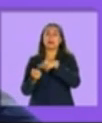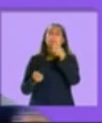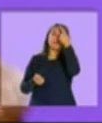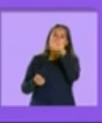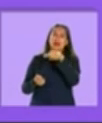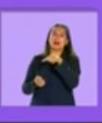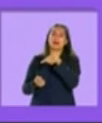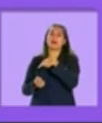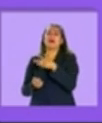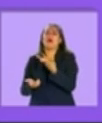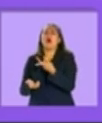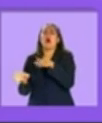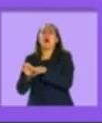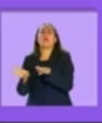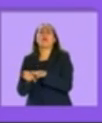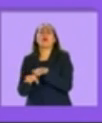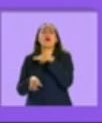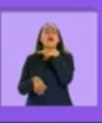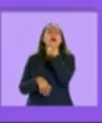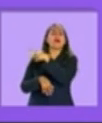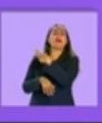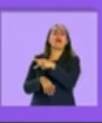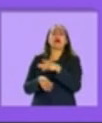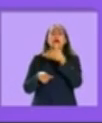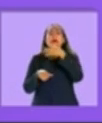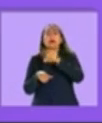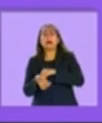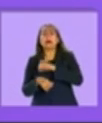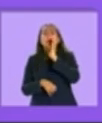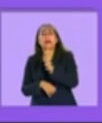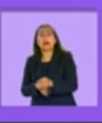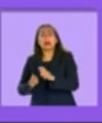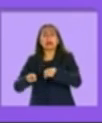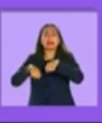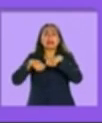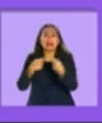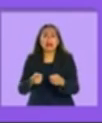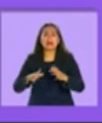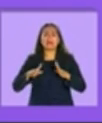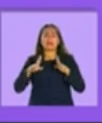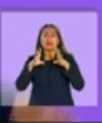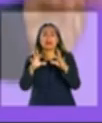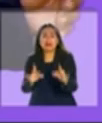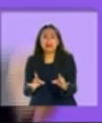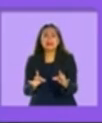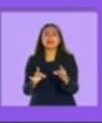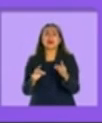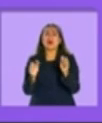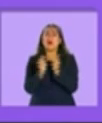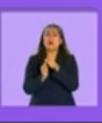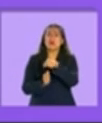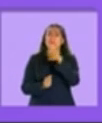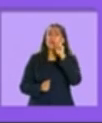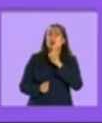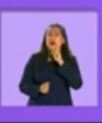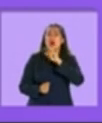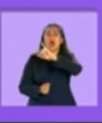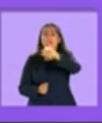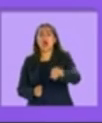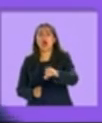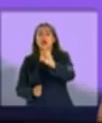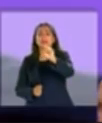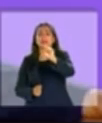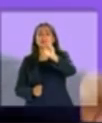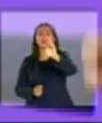llegaron como 100,000 así de ganó Mid, ¿no? Pero digo, finalmente yo creo que es un debate en el que no